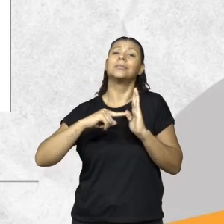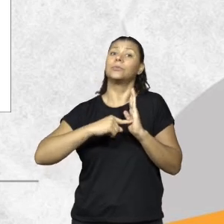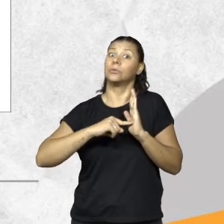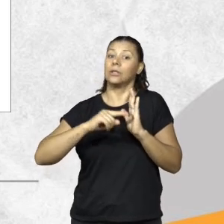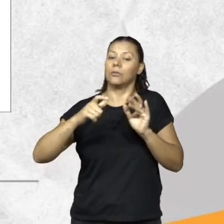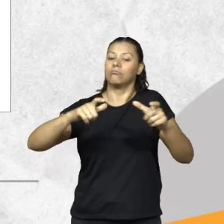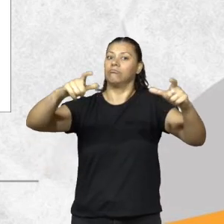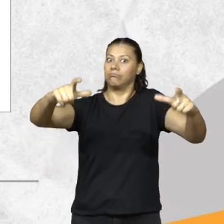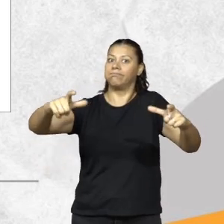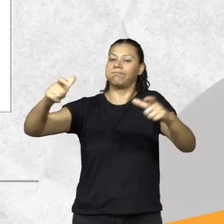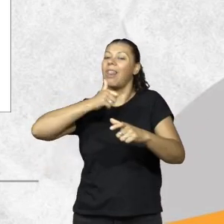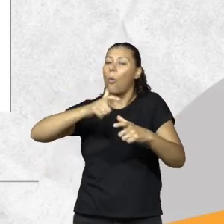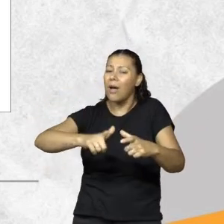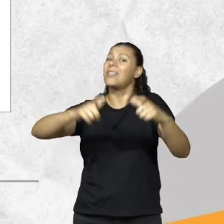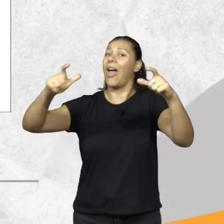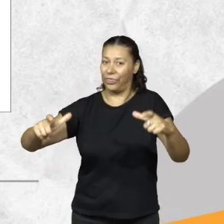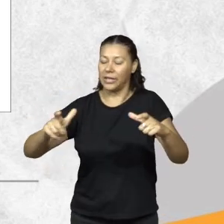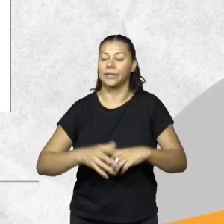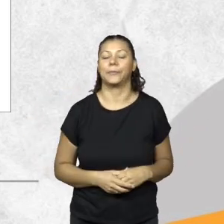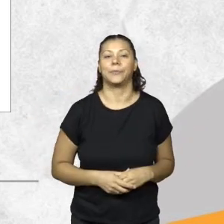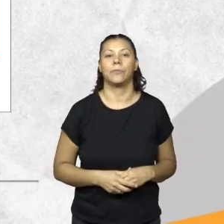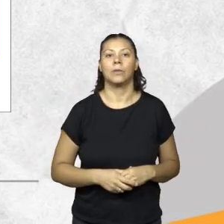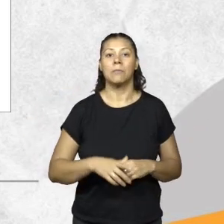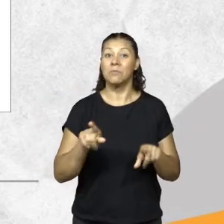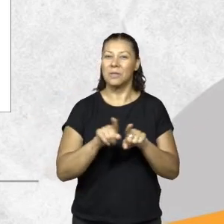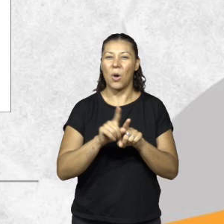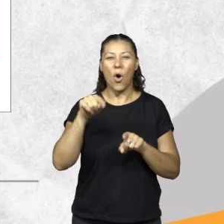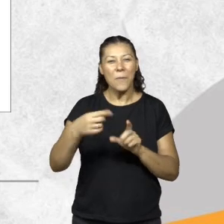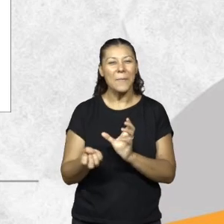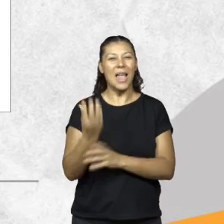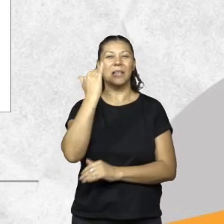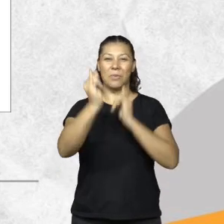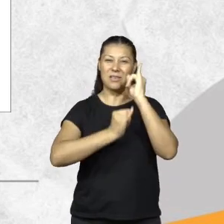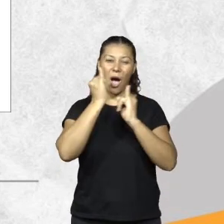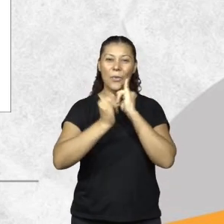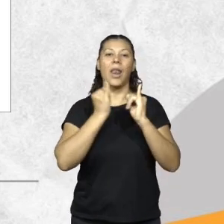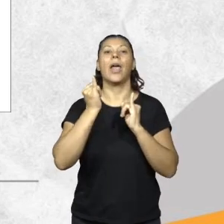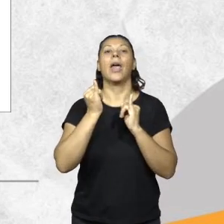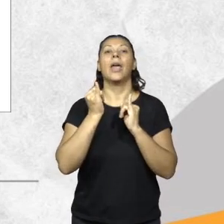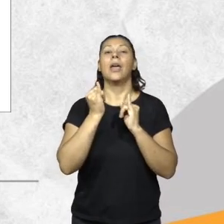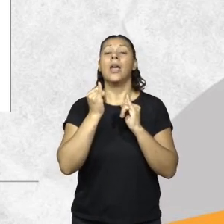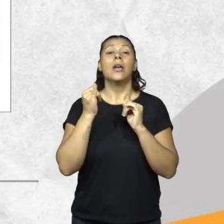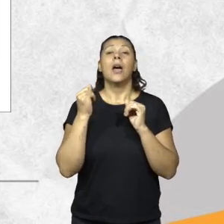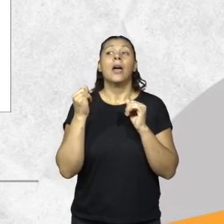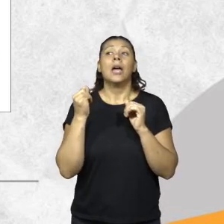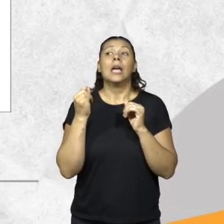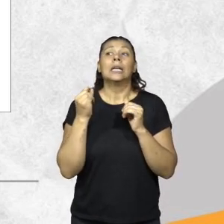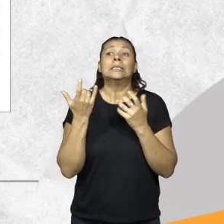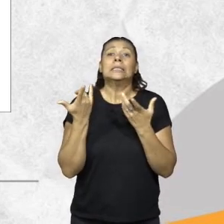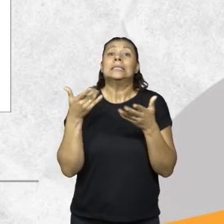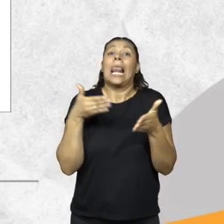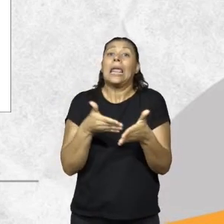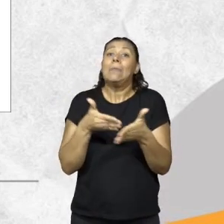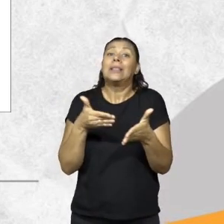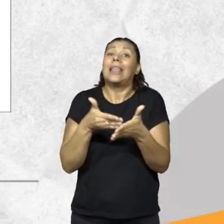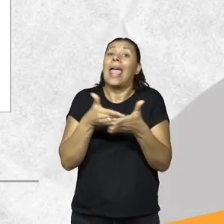grandes. Como también algo lo explicaban esta mañana, la limitación del monitoreo satelital es que si está nublado no